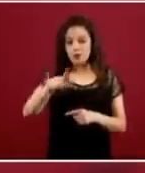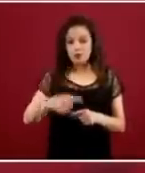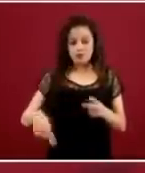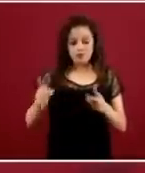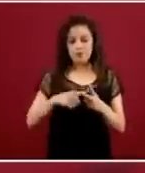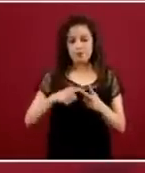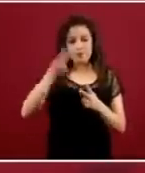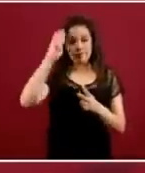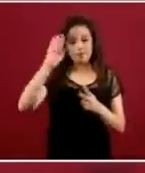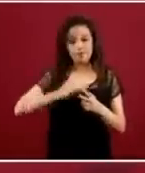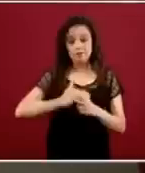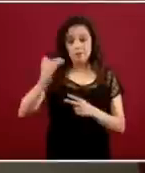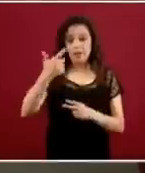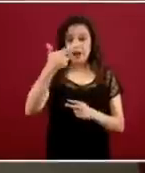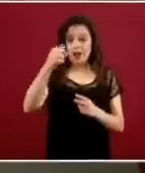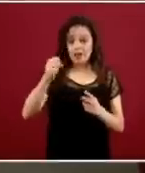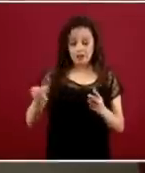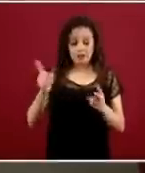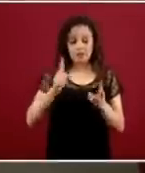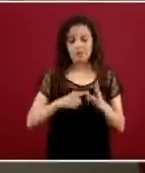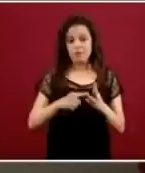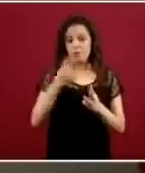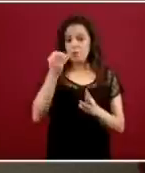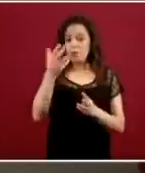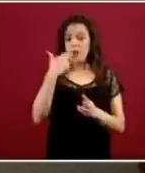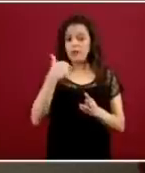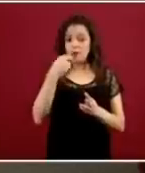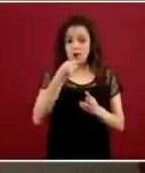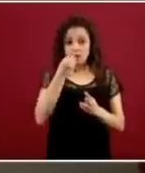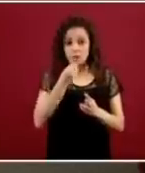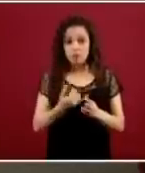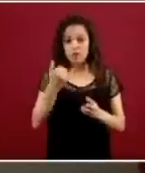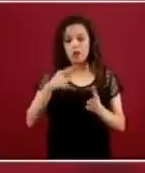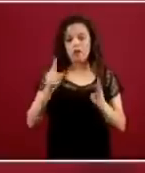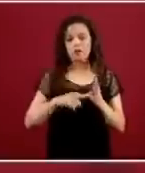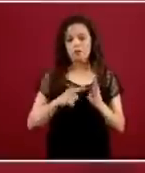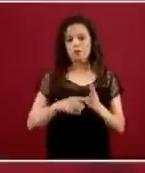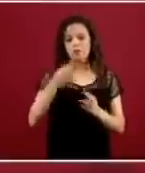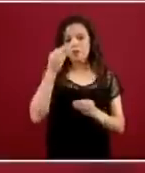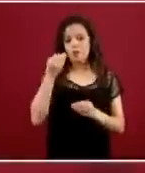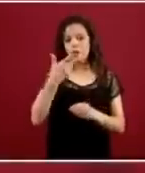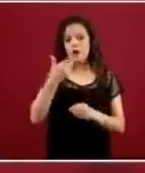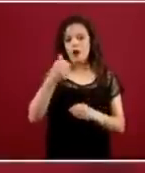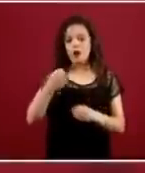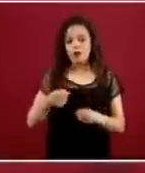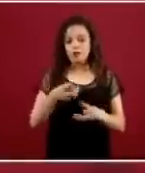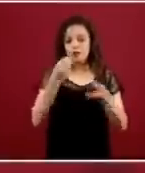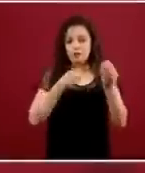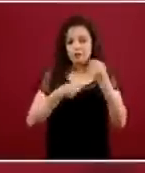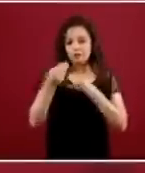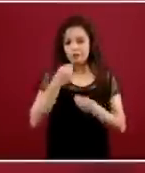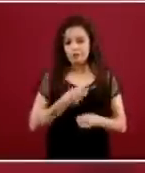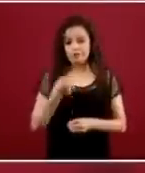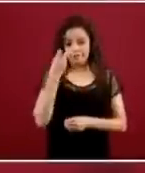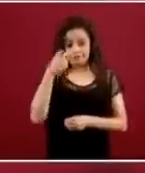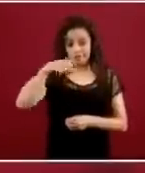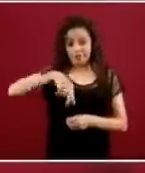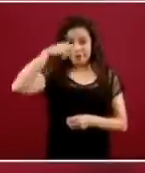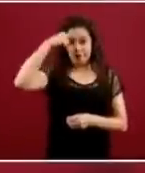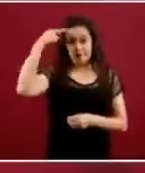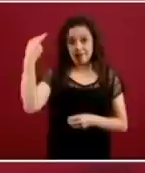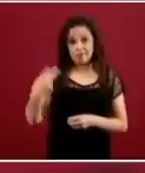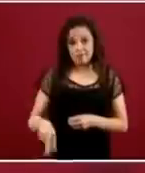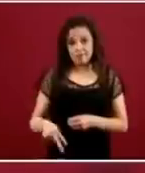el exceso de azúcar y el exceso de calorías totales entonces esa es la situación con la que se enfrenta méxico al